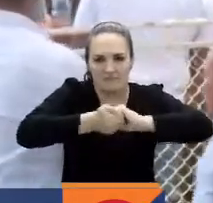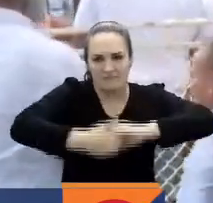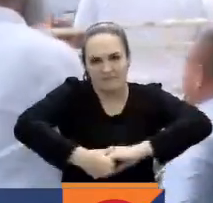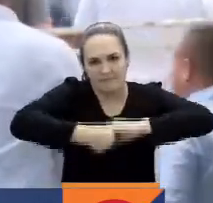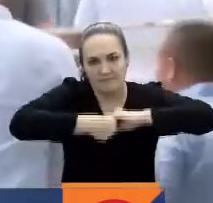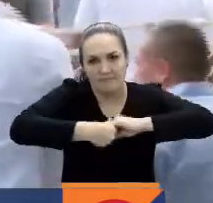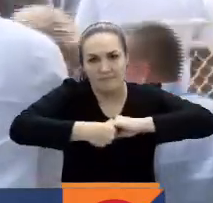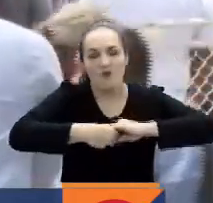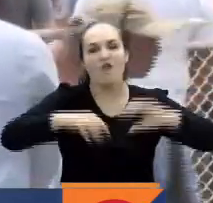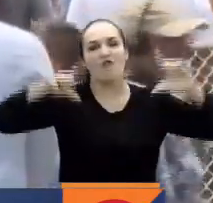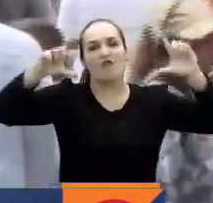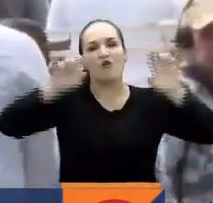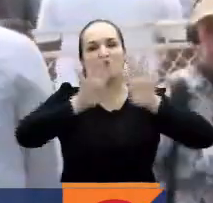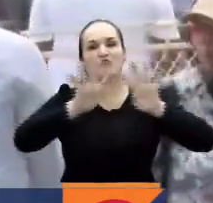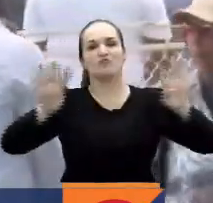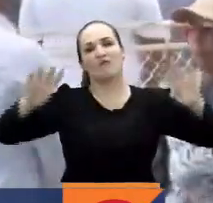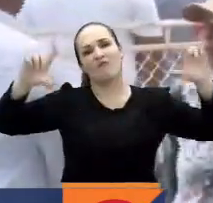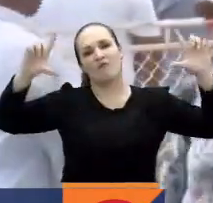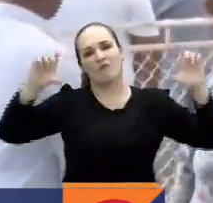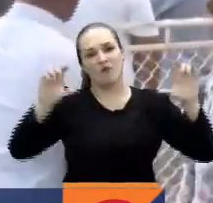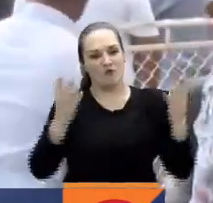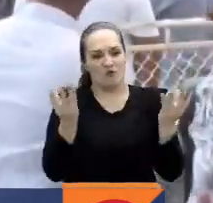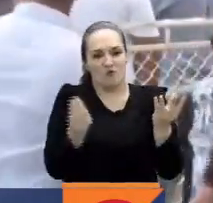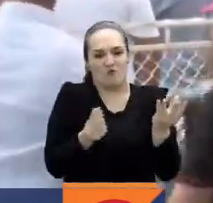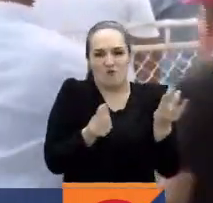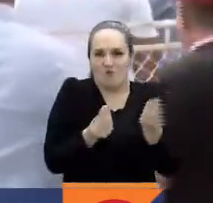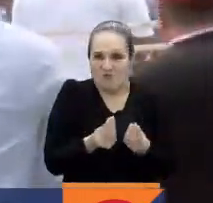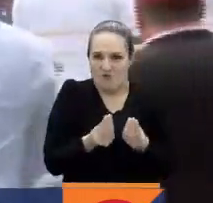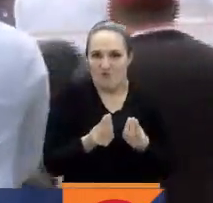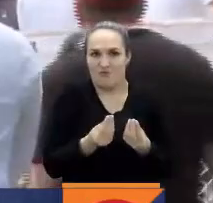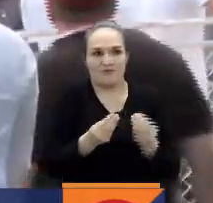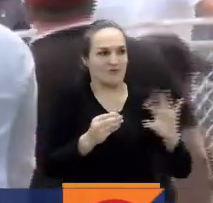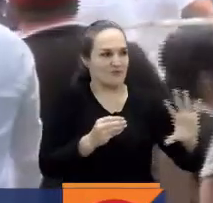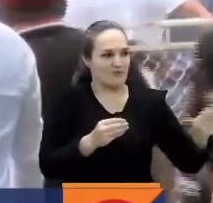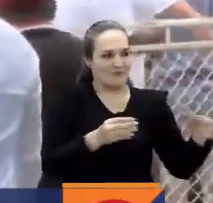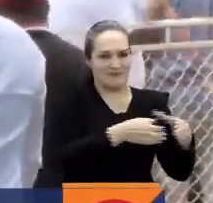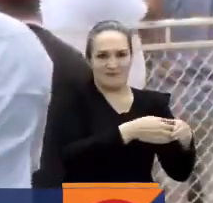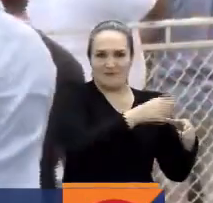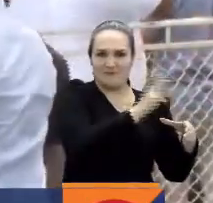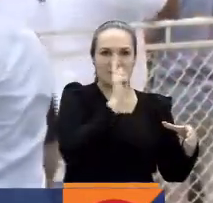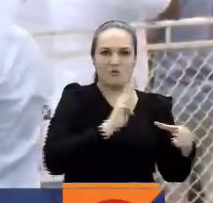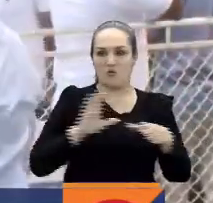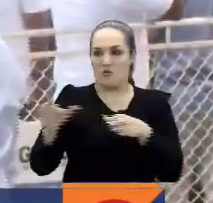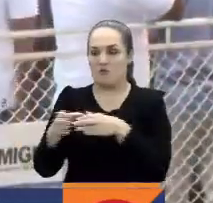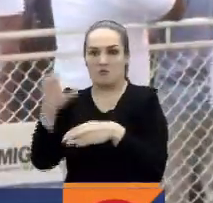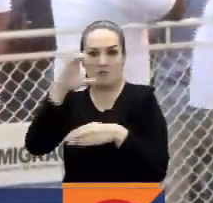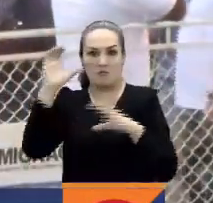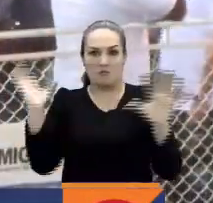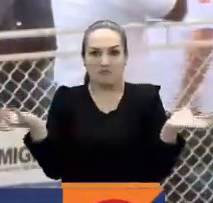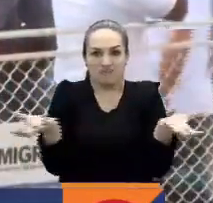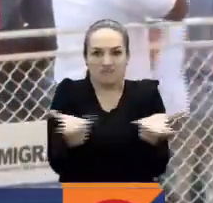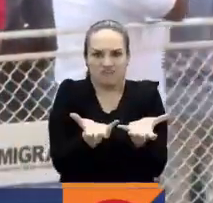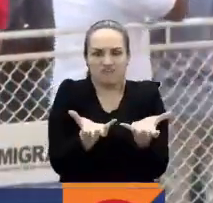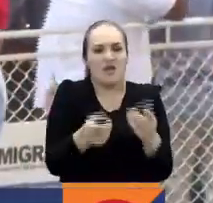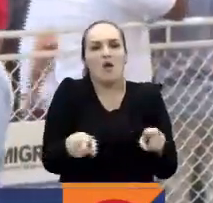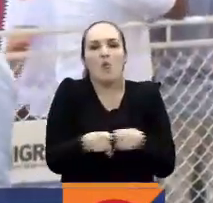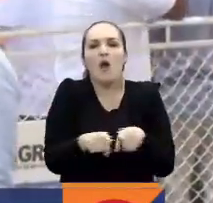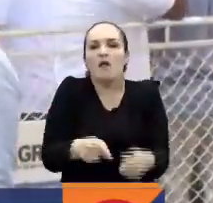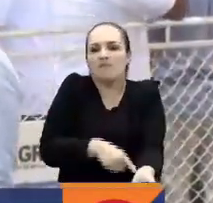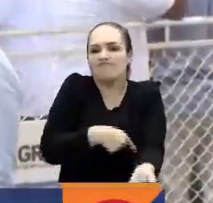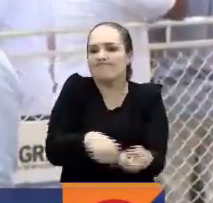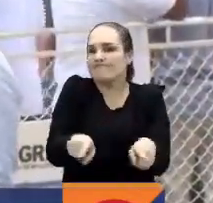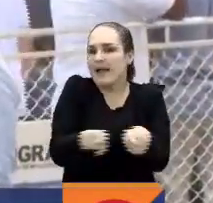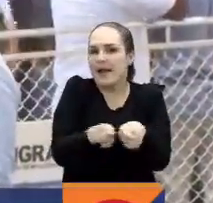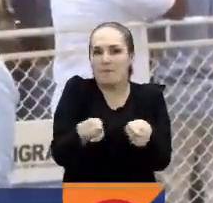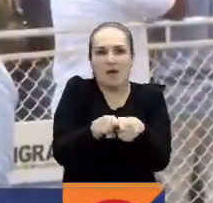la foto oficial de este encuentro entre las dos delegaciones, que también simbolizaba esa hermandad que hay entre